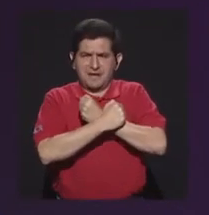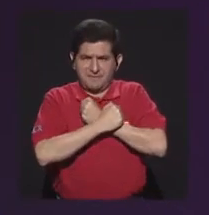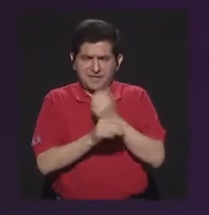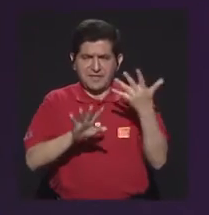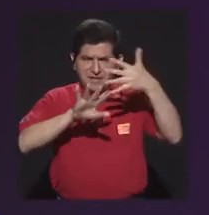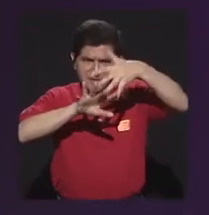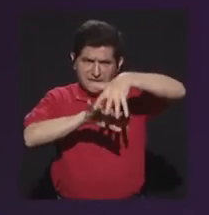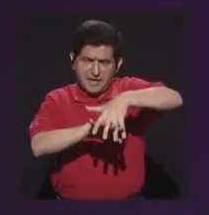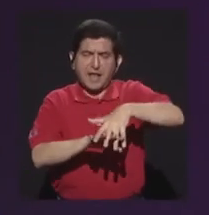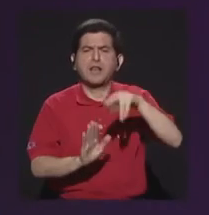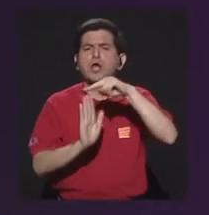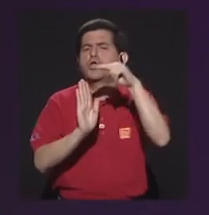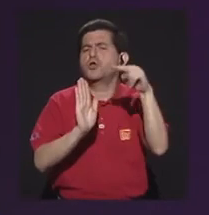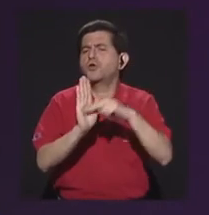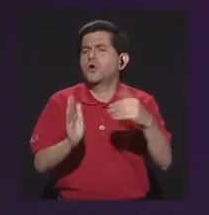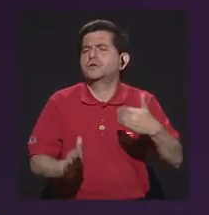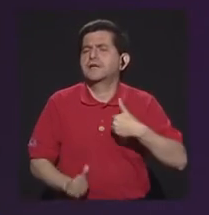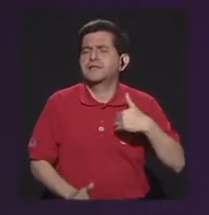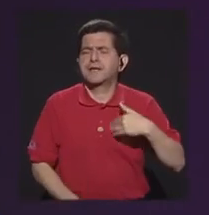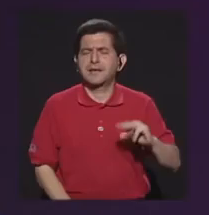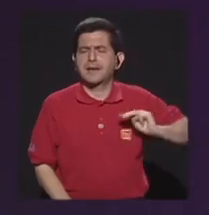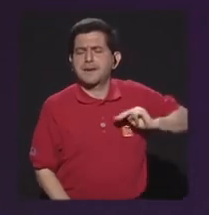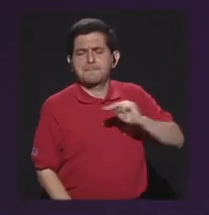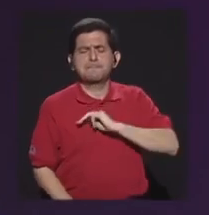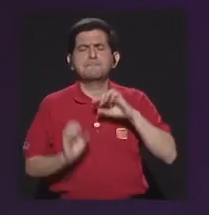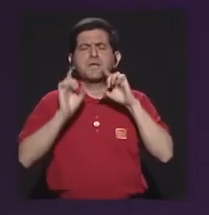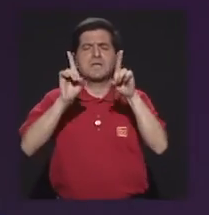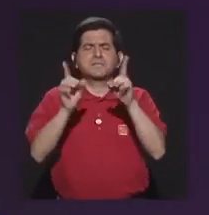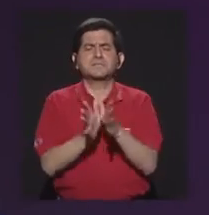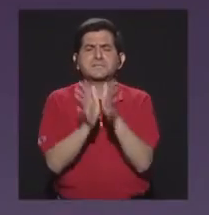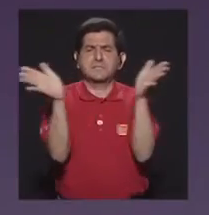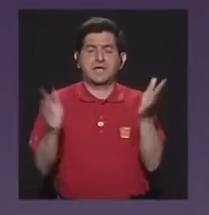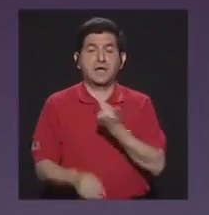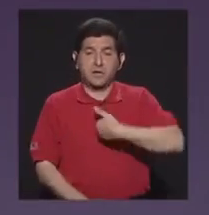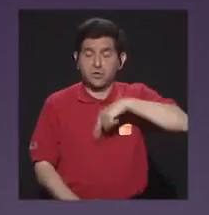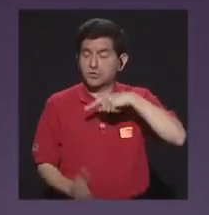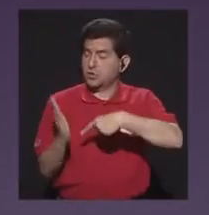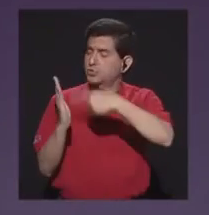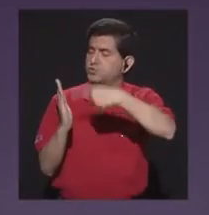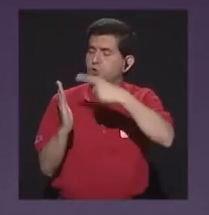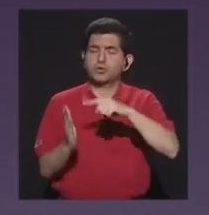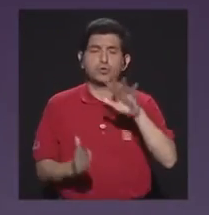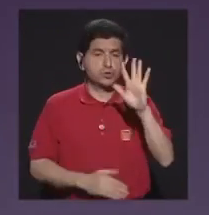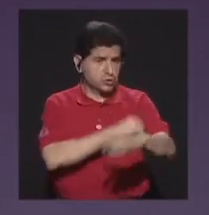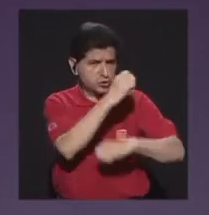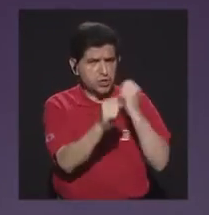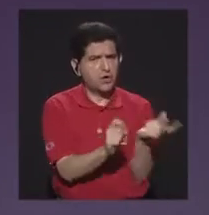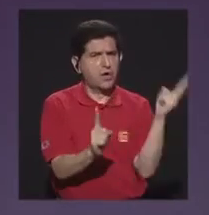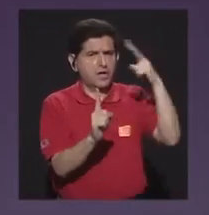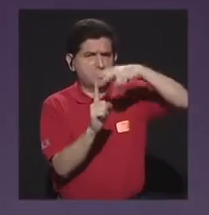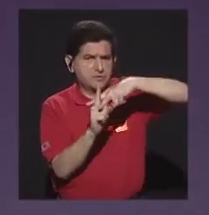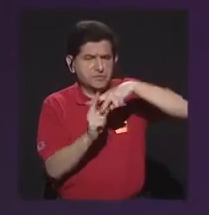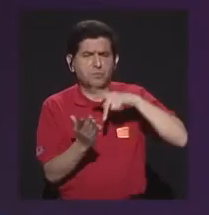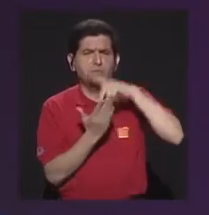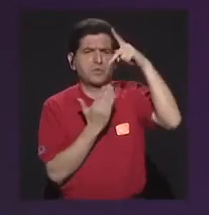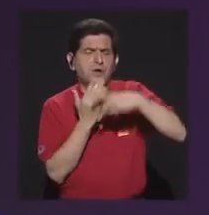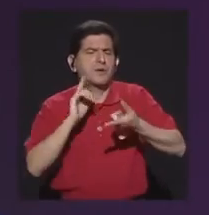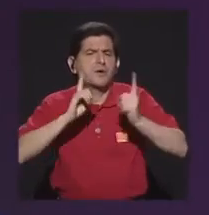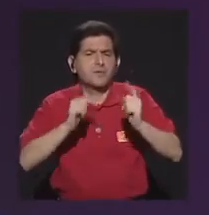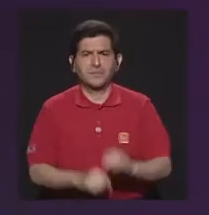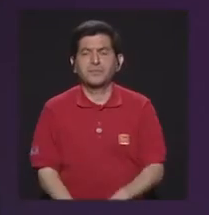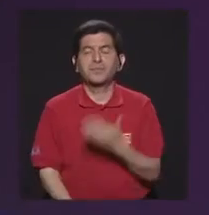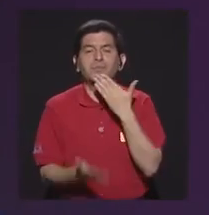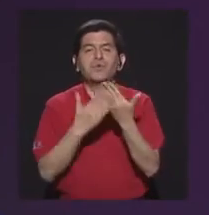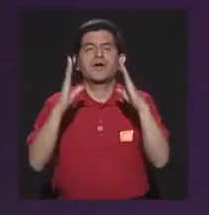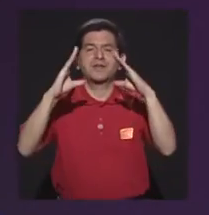Ministerio de Educación? ¿Qué nota obtendría si le evaluáramos en este quinquenio de aplicación del programa? Bueno, muy